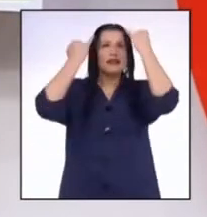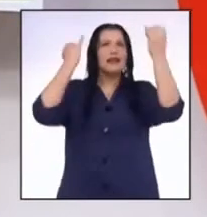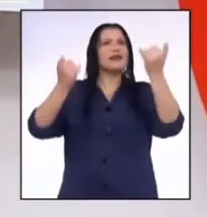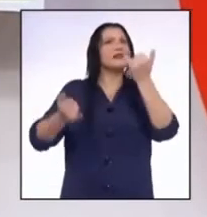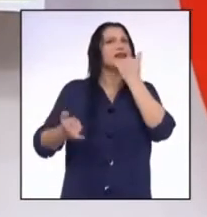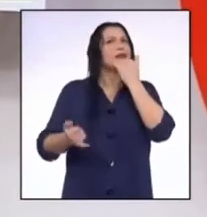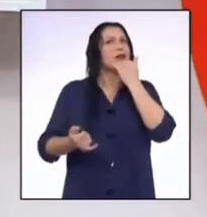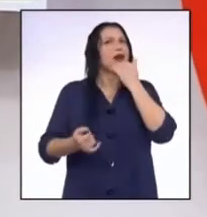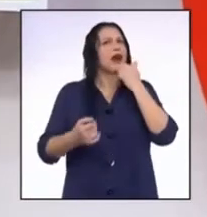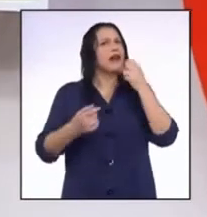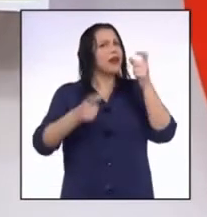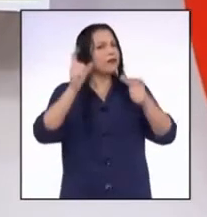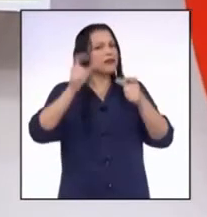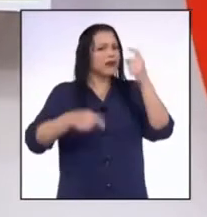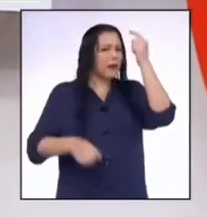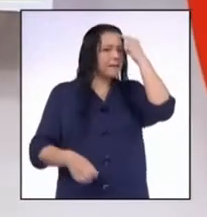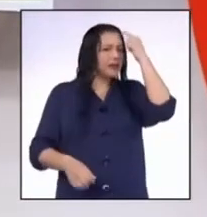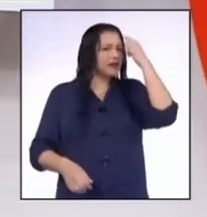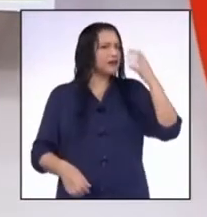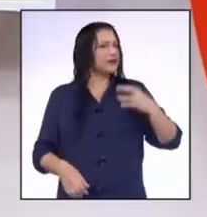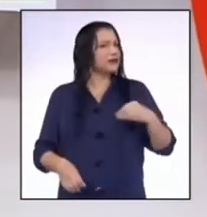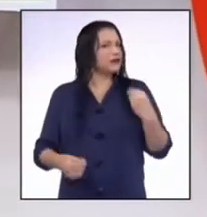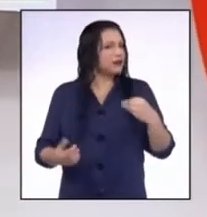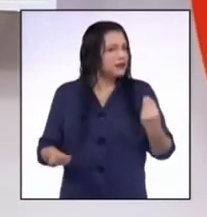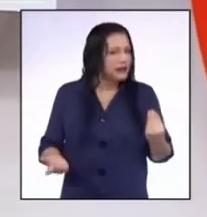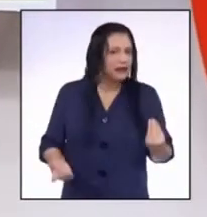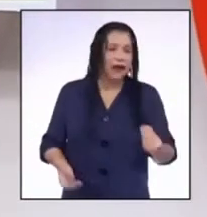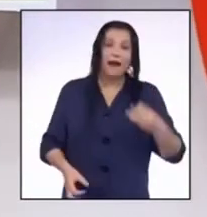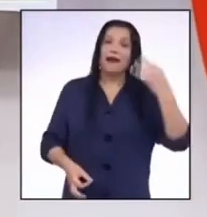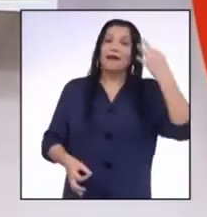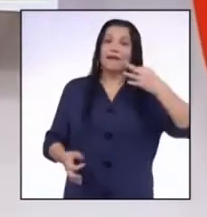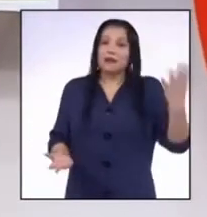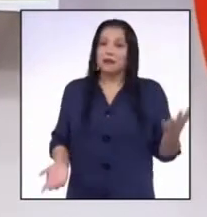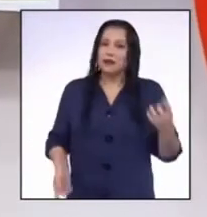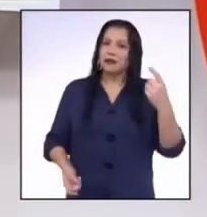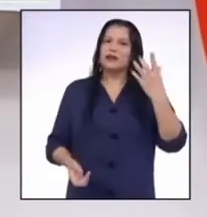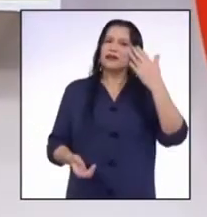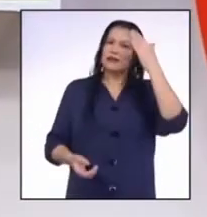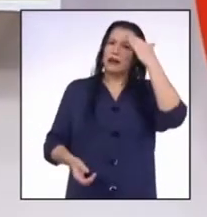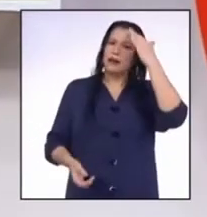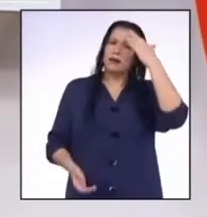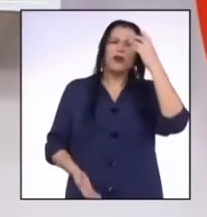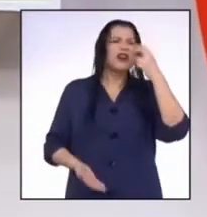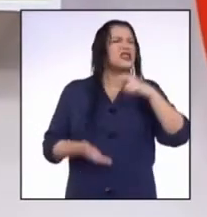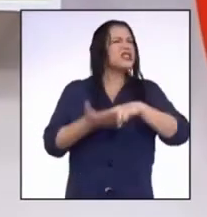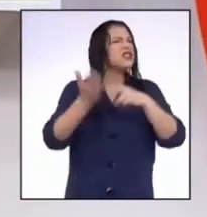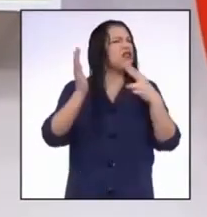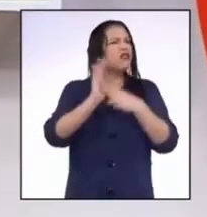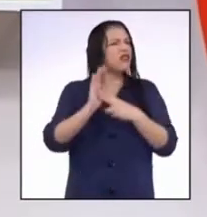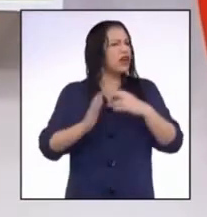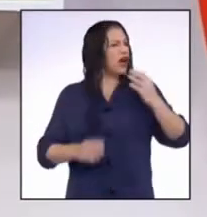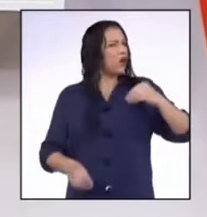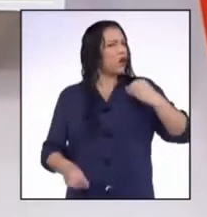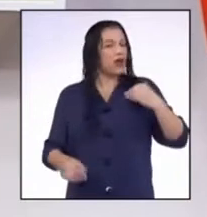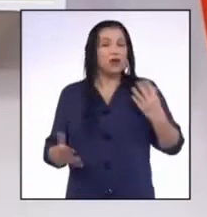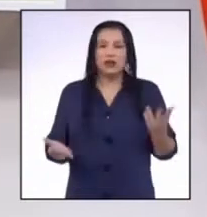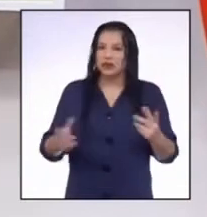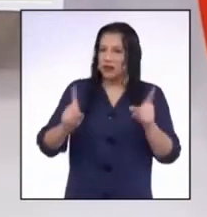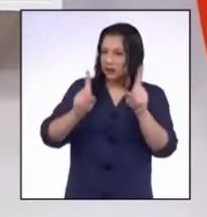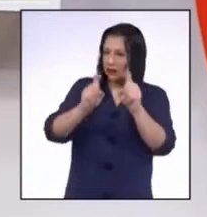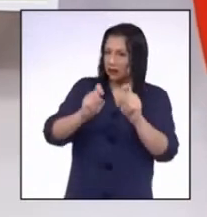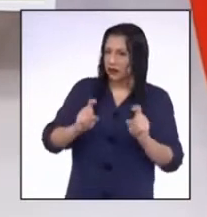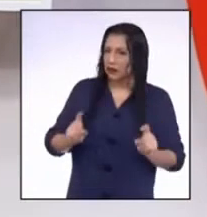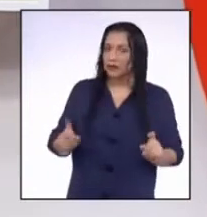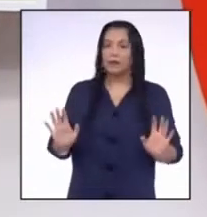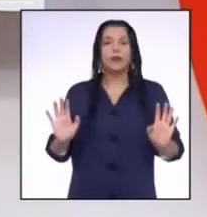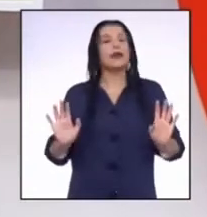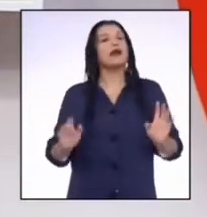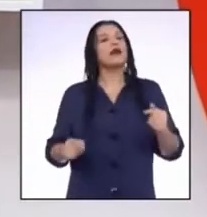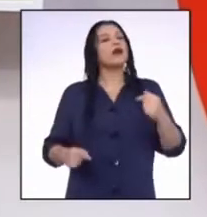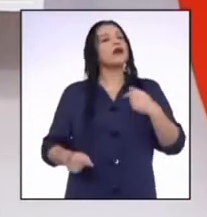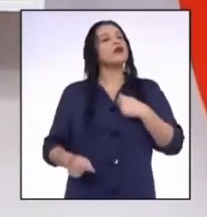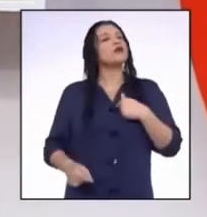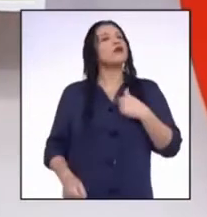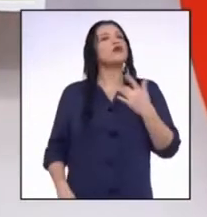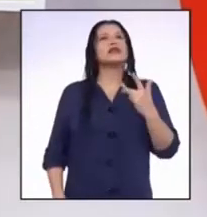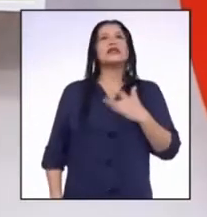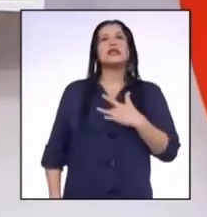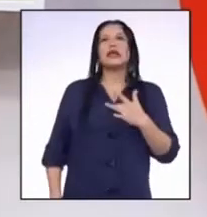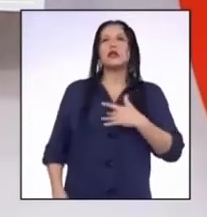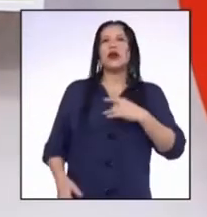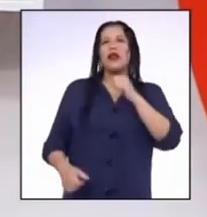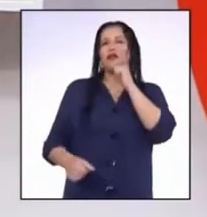sobre la adolescencia. ¿Realmente sabemos qué es lo que significa ser un adolescente? Bueno, yo siento que